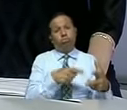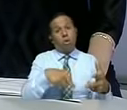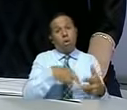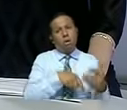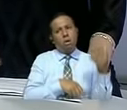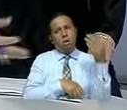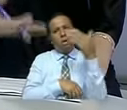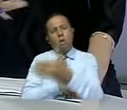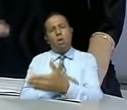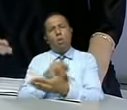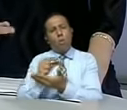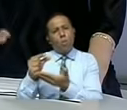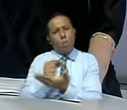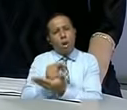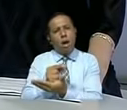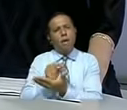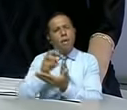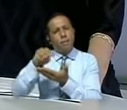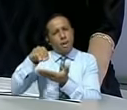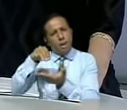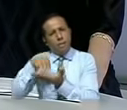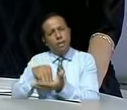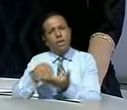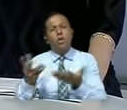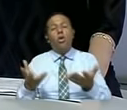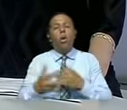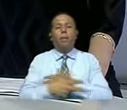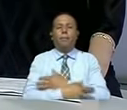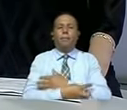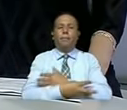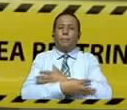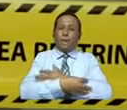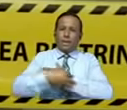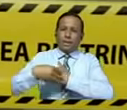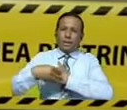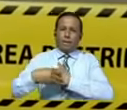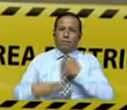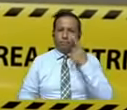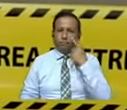Guayas y Manabí para de allí enviarla a mercados internacionales.